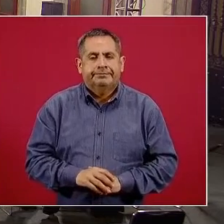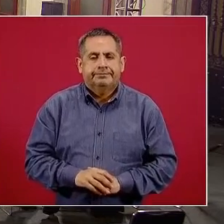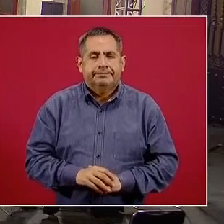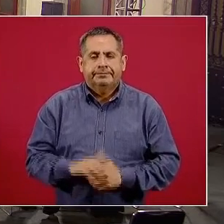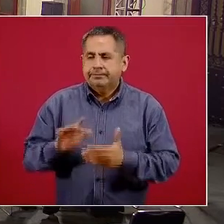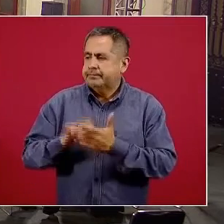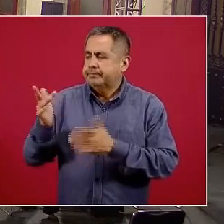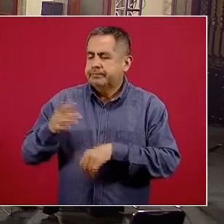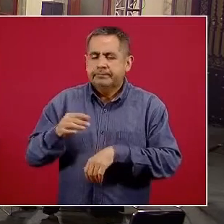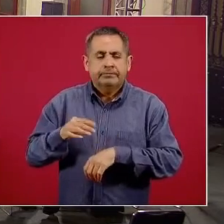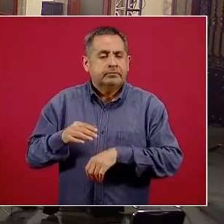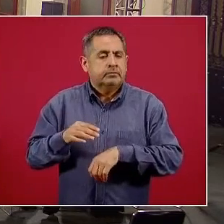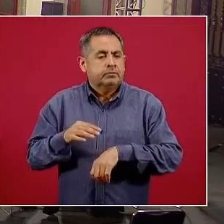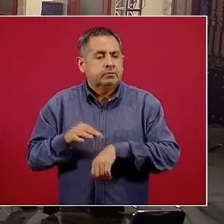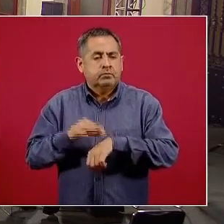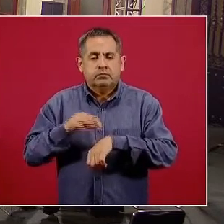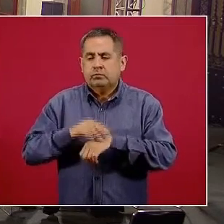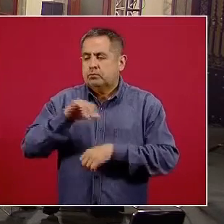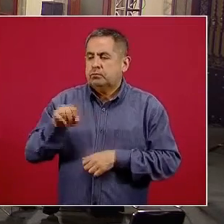Muchas gracias, doctor José Luis Salomía.